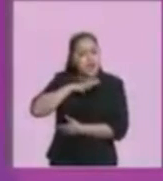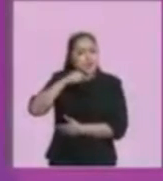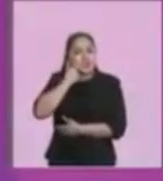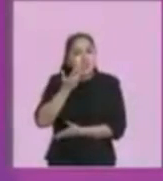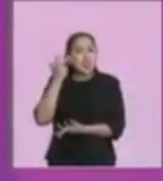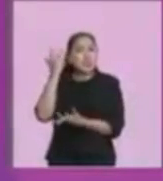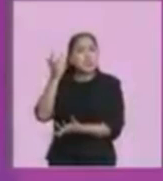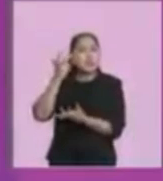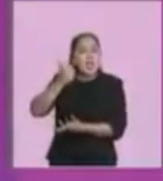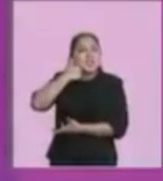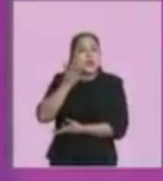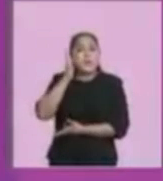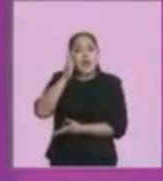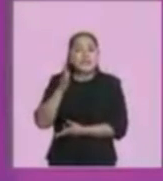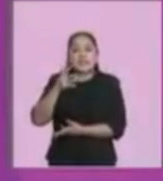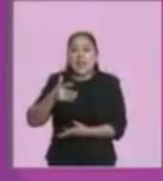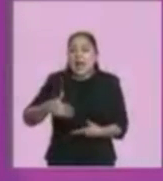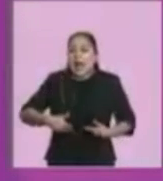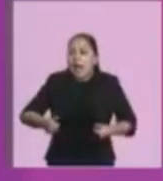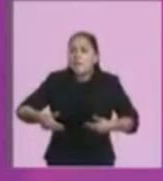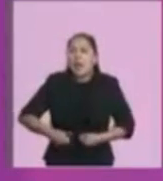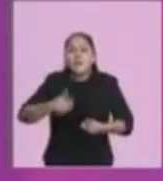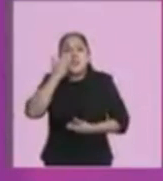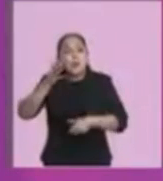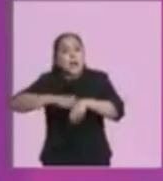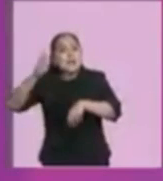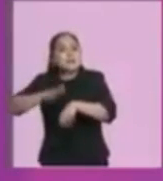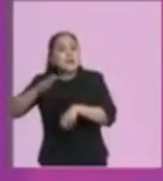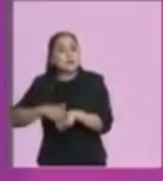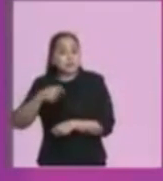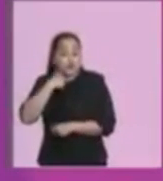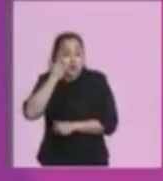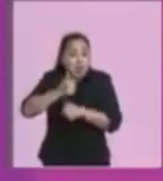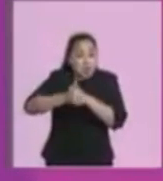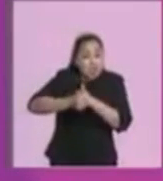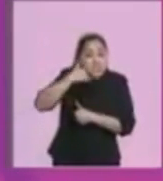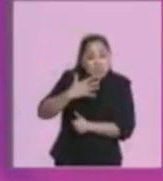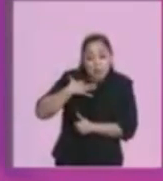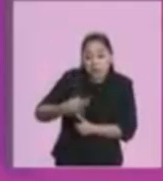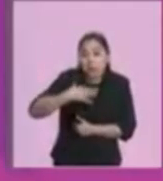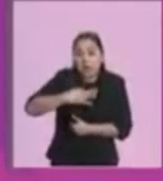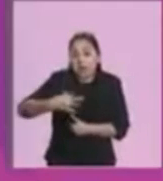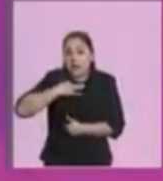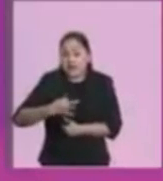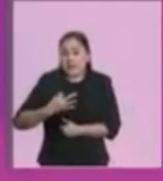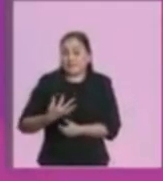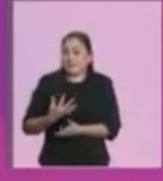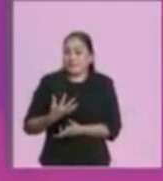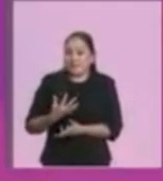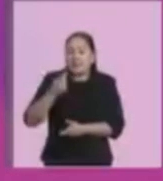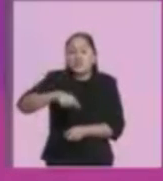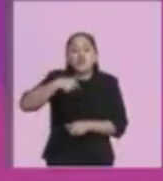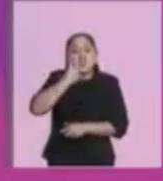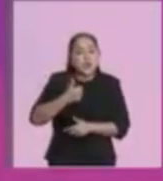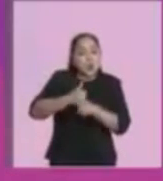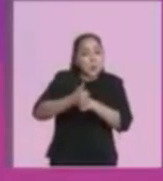ambicioso vulgar. Yo no lucho por cargos, no lucho por ser